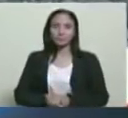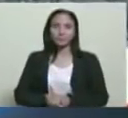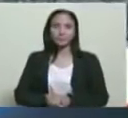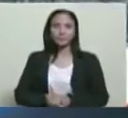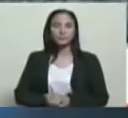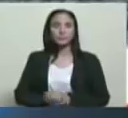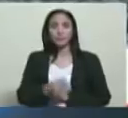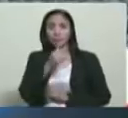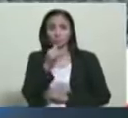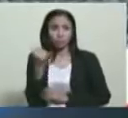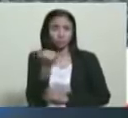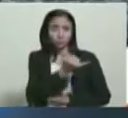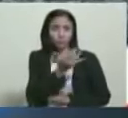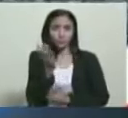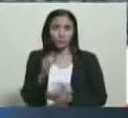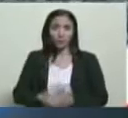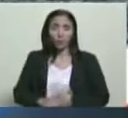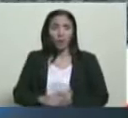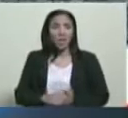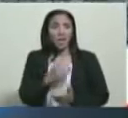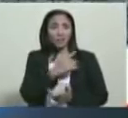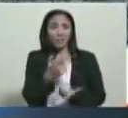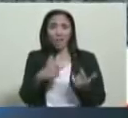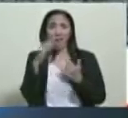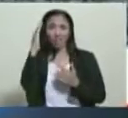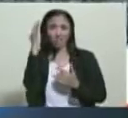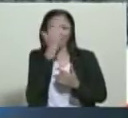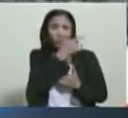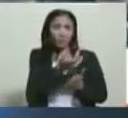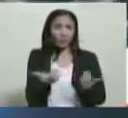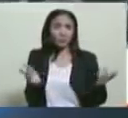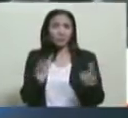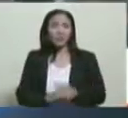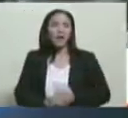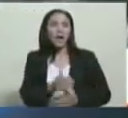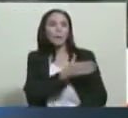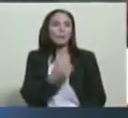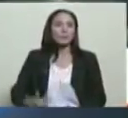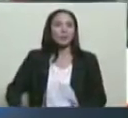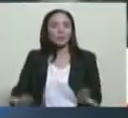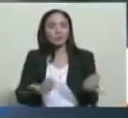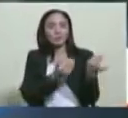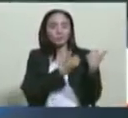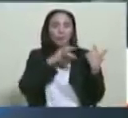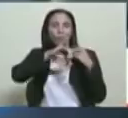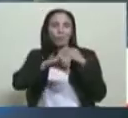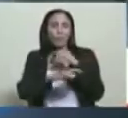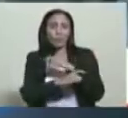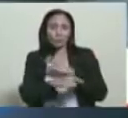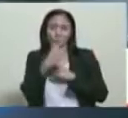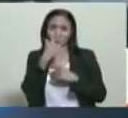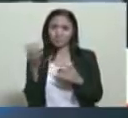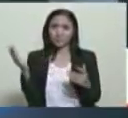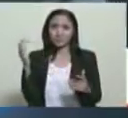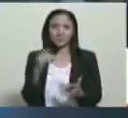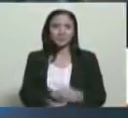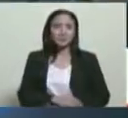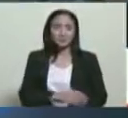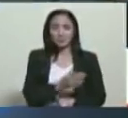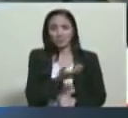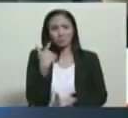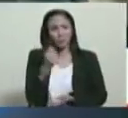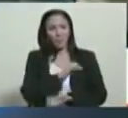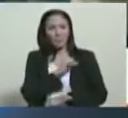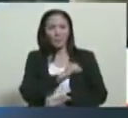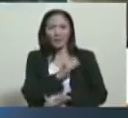denunciando a lo que él llamó estos idiotas que se creen presidente de la República. Idiotas, le dijo. No le tengan